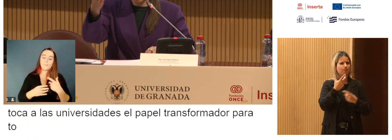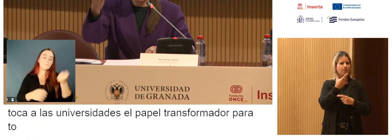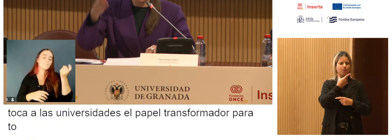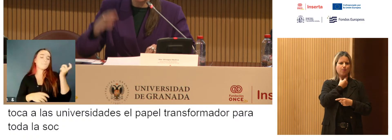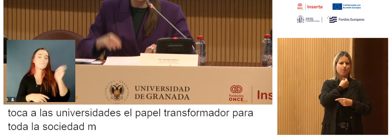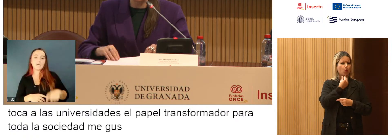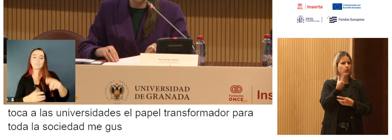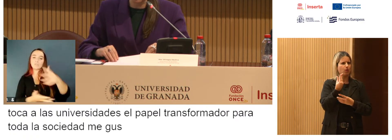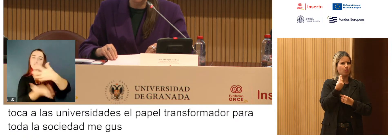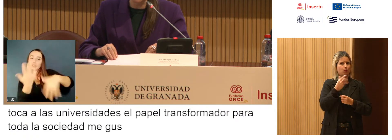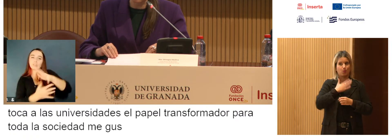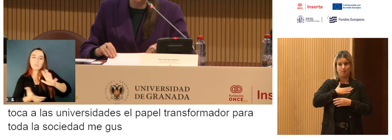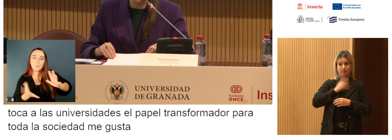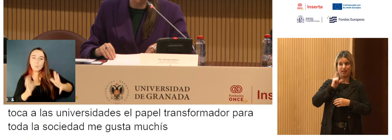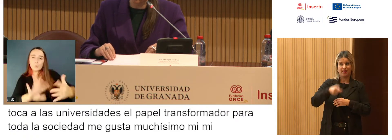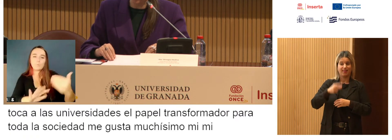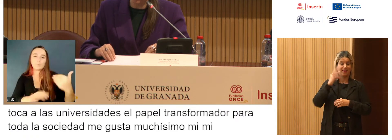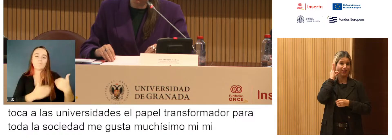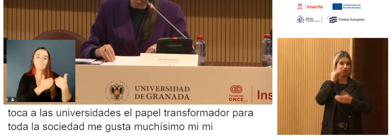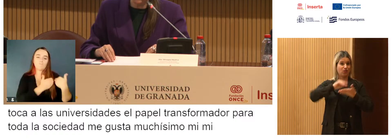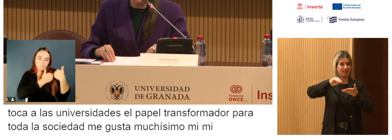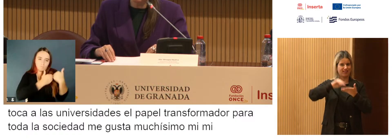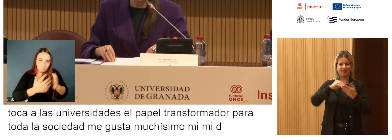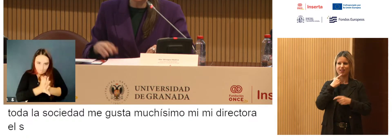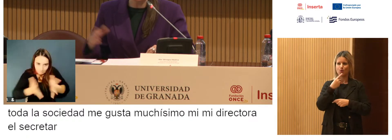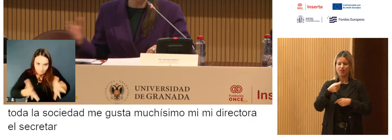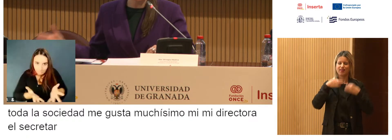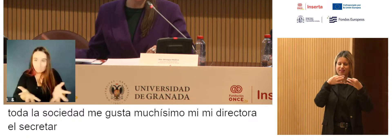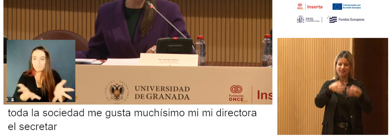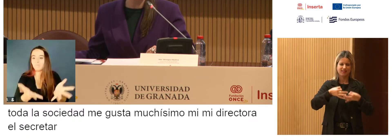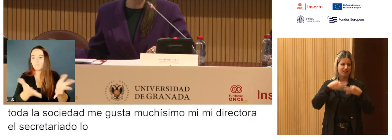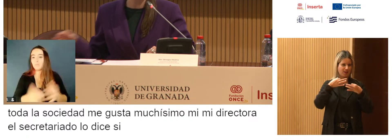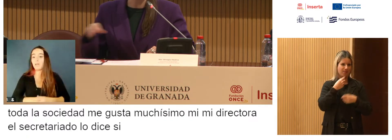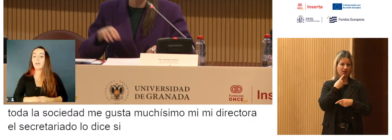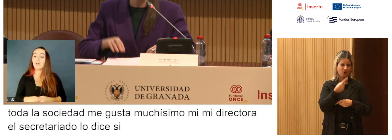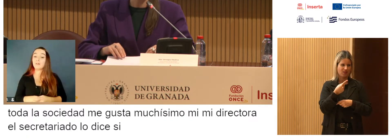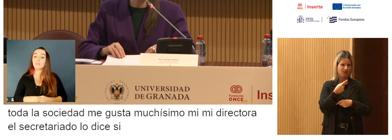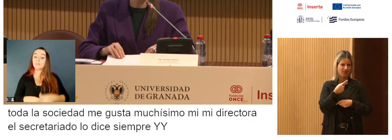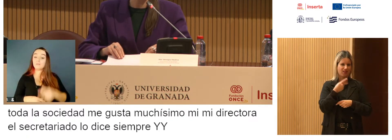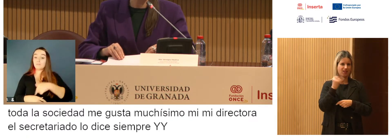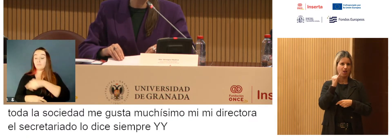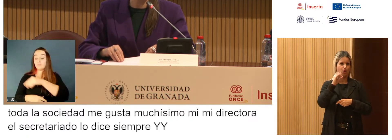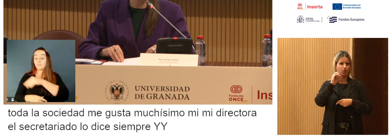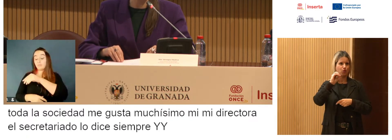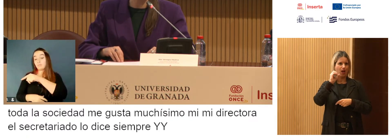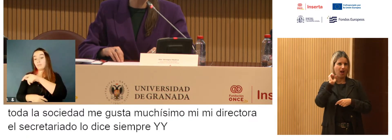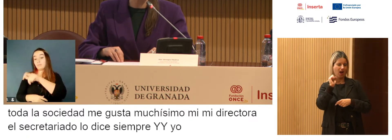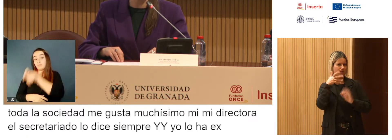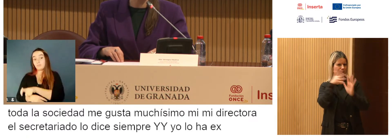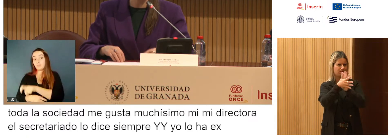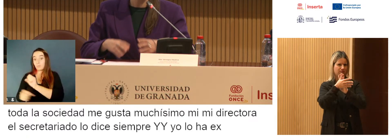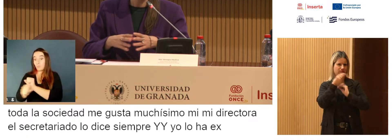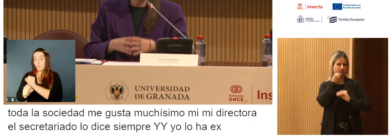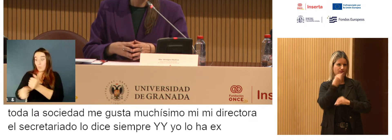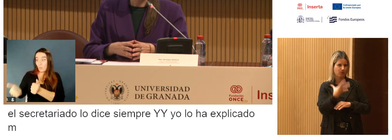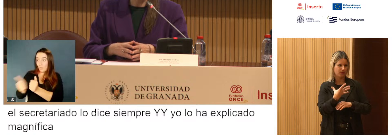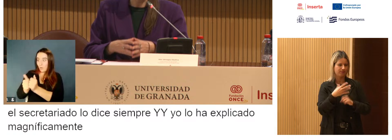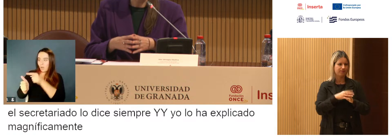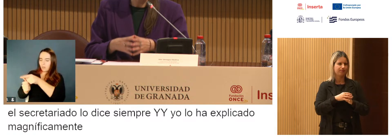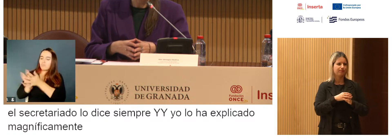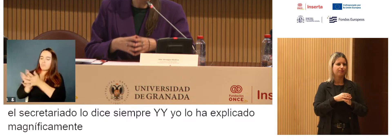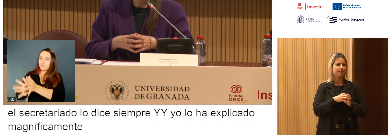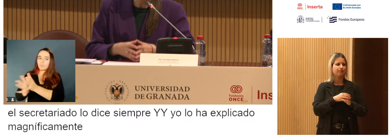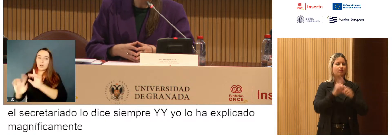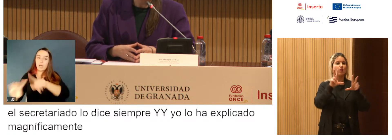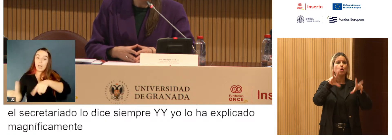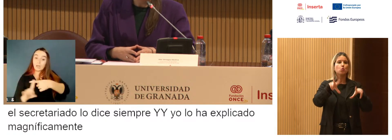muchísimo, mi directora del secretariado lo dice siempre y Joao lo ha explicado magníficamente bien. Una